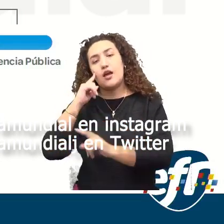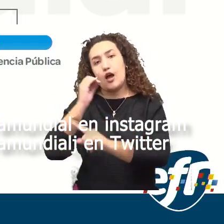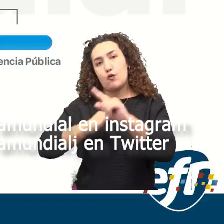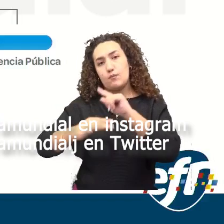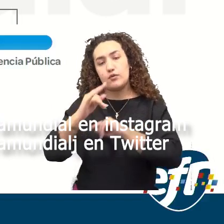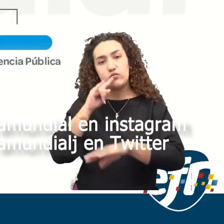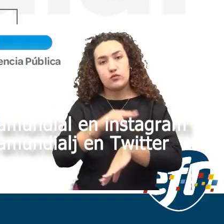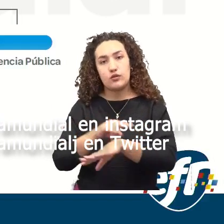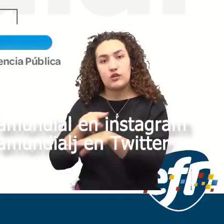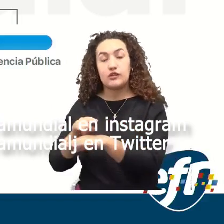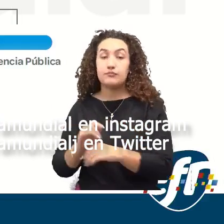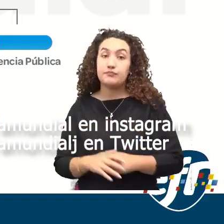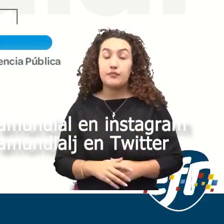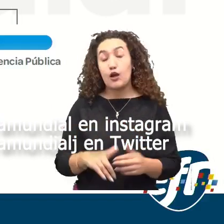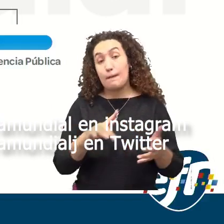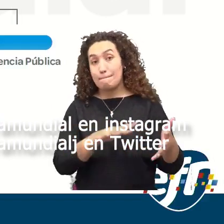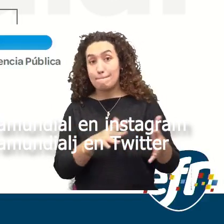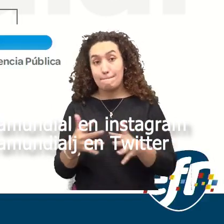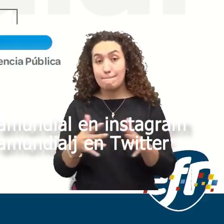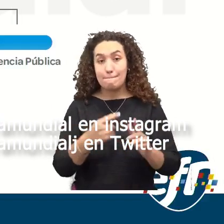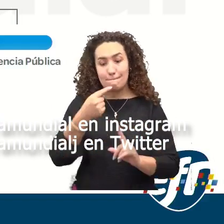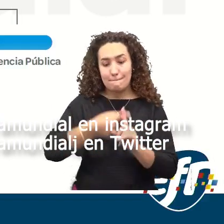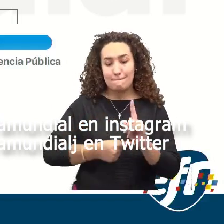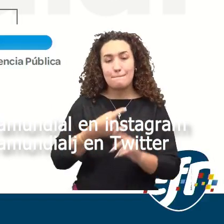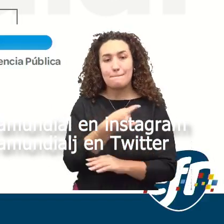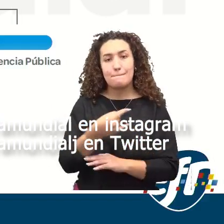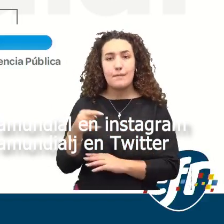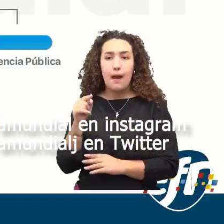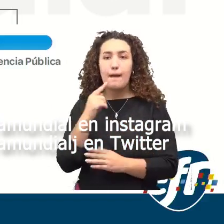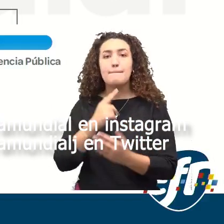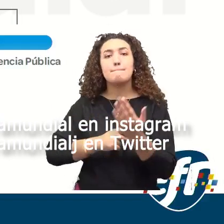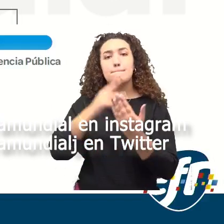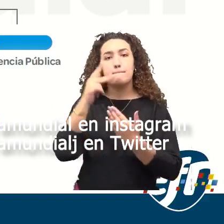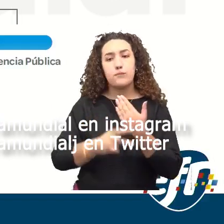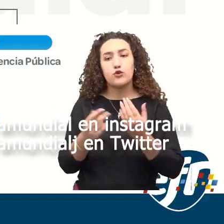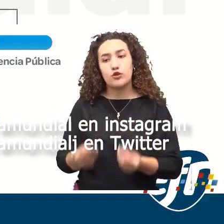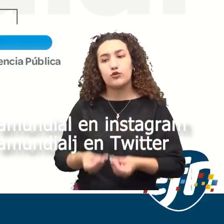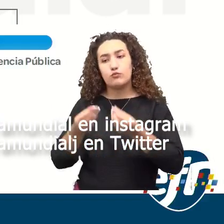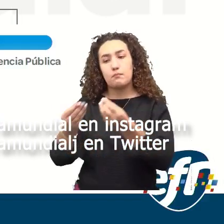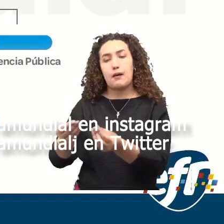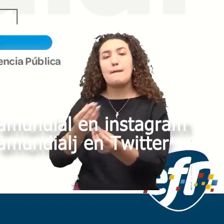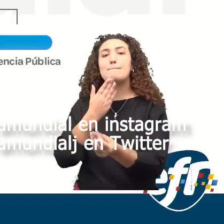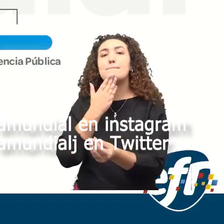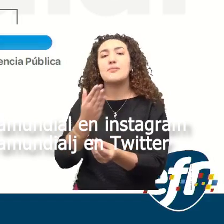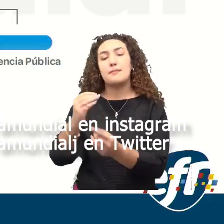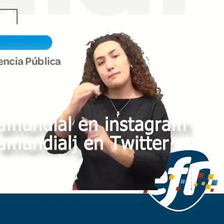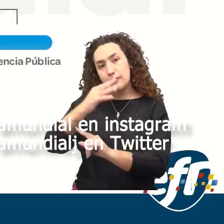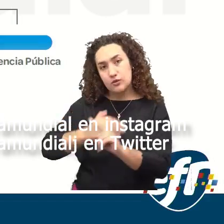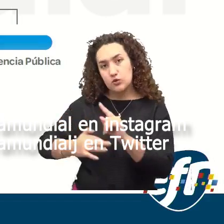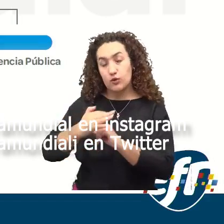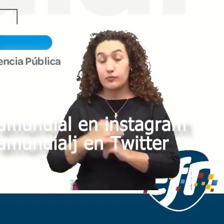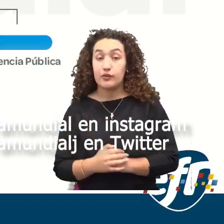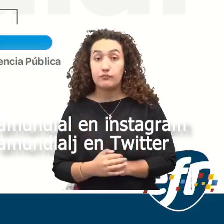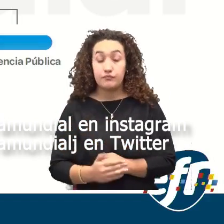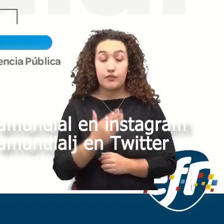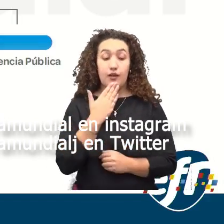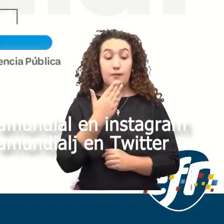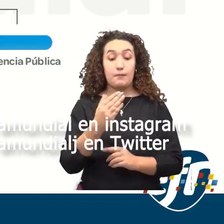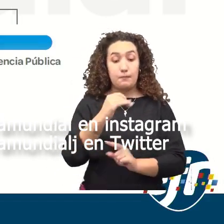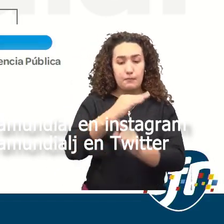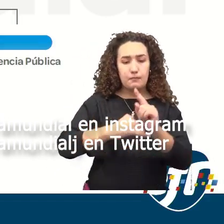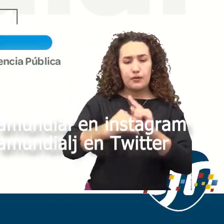que hacia final del mes de marzo el proyecto pueda tener licencia ambiental. La licencia ambiental es requerida para ejecutar